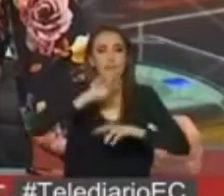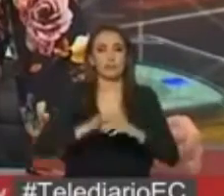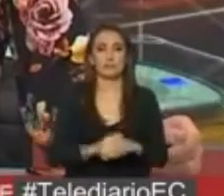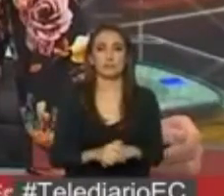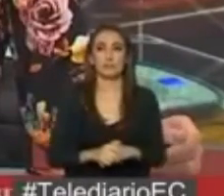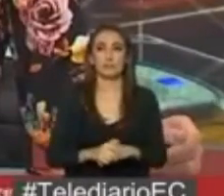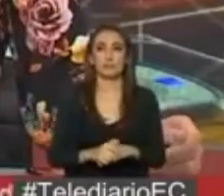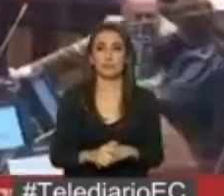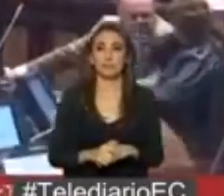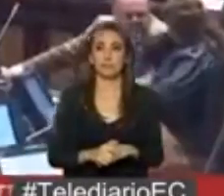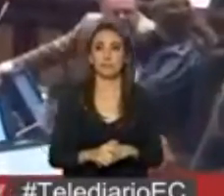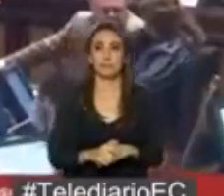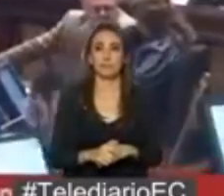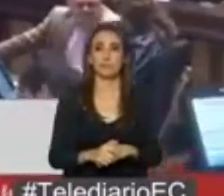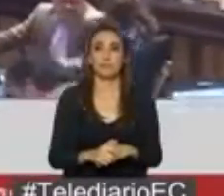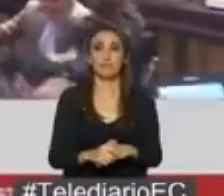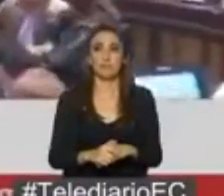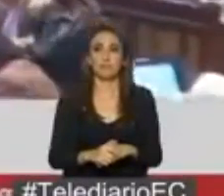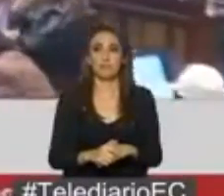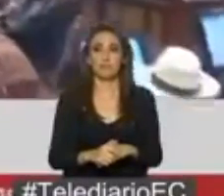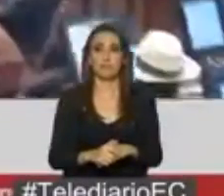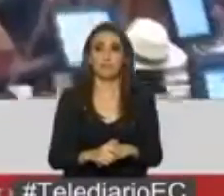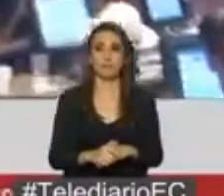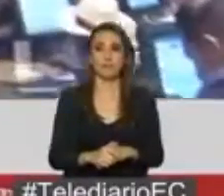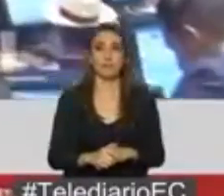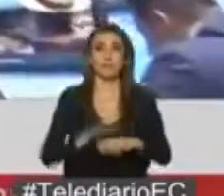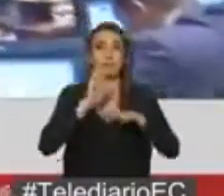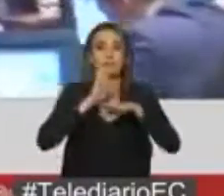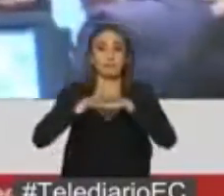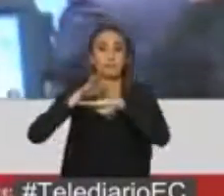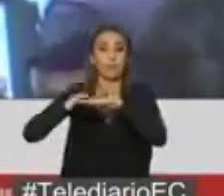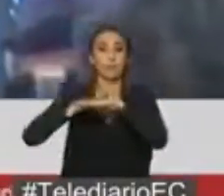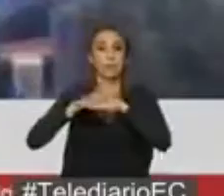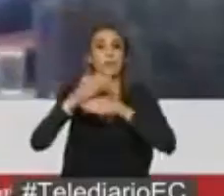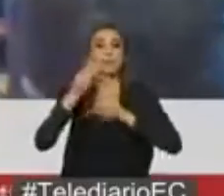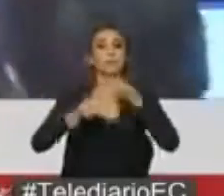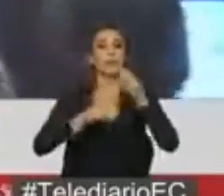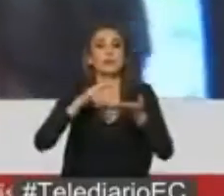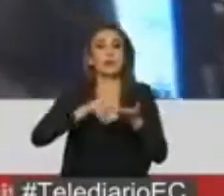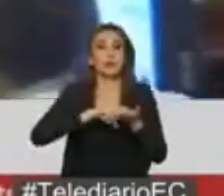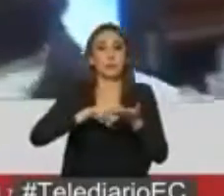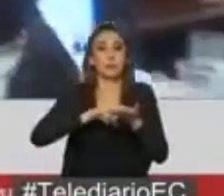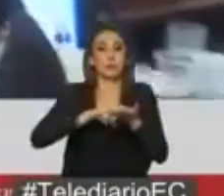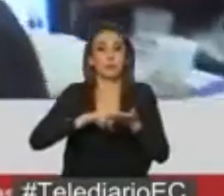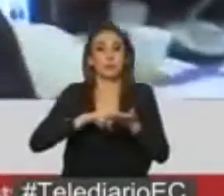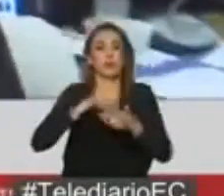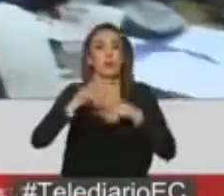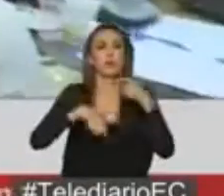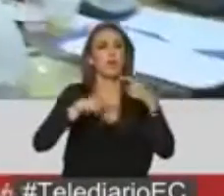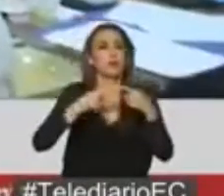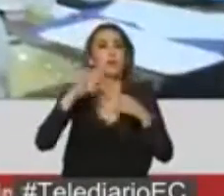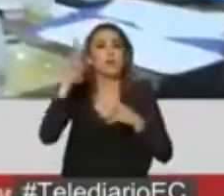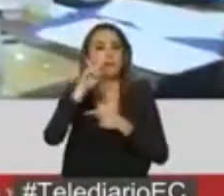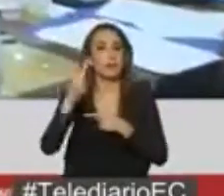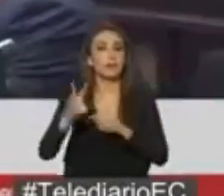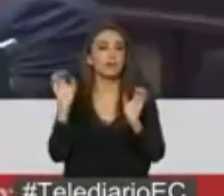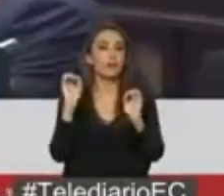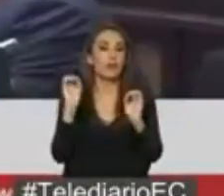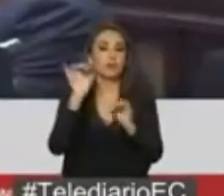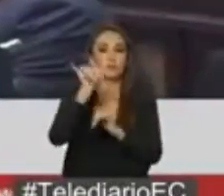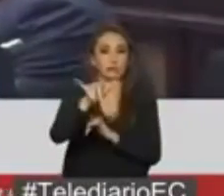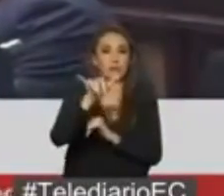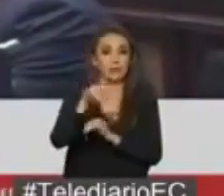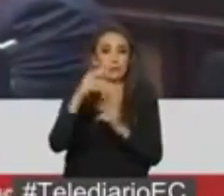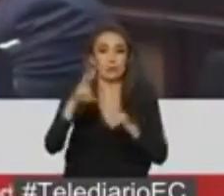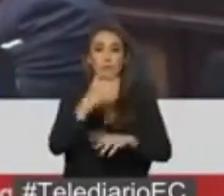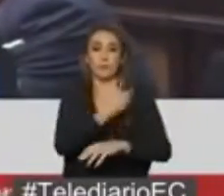especialistas. La convocatoria será el viernes o el sábado de esta semana, según anunció el presidente de la Asamblea, César Litardo. Pero